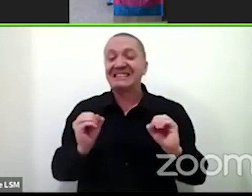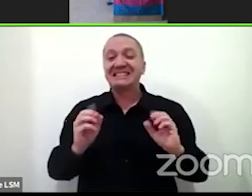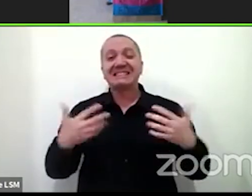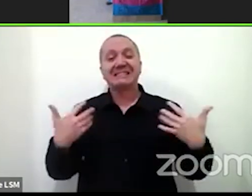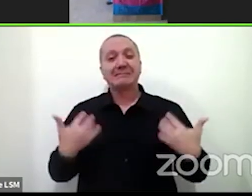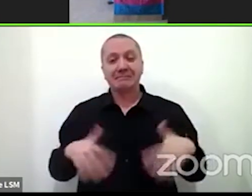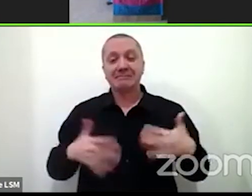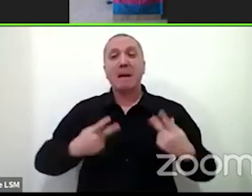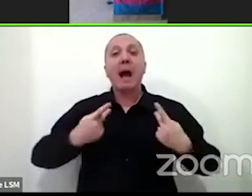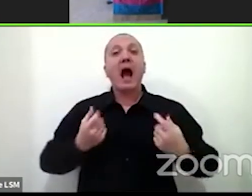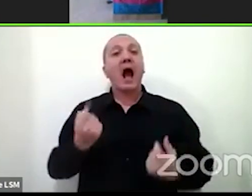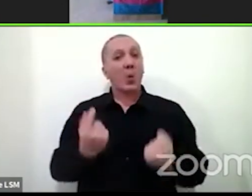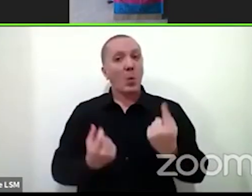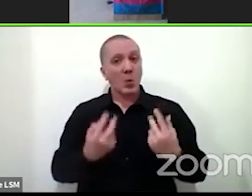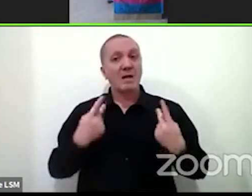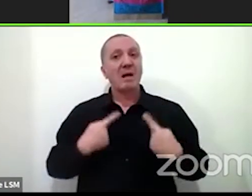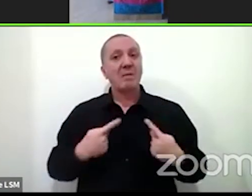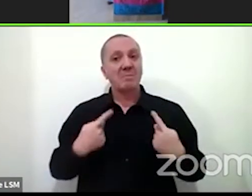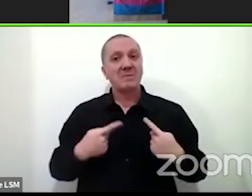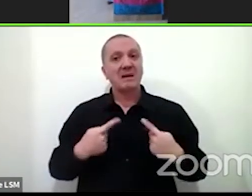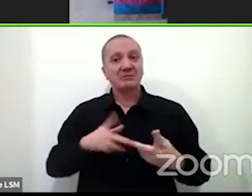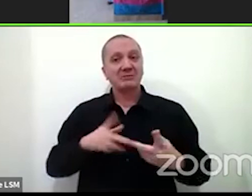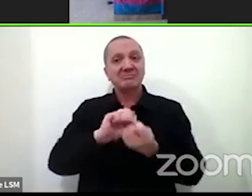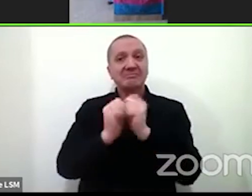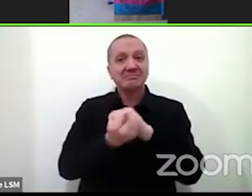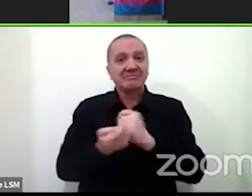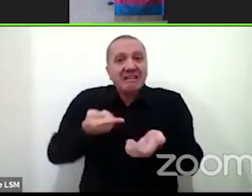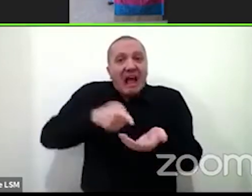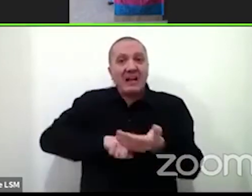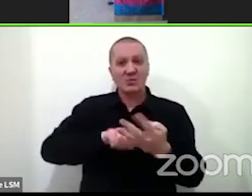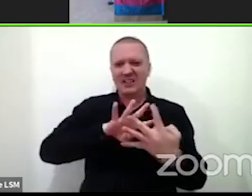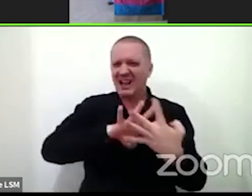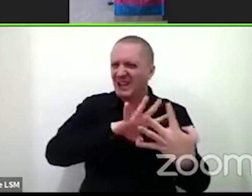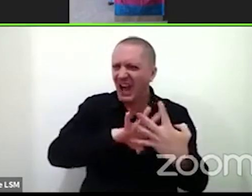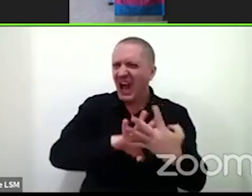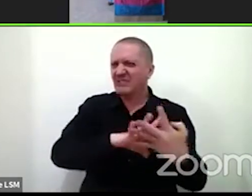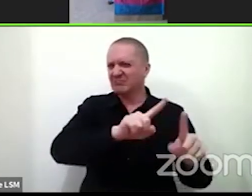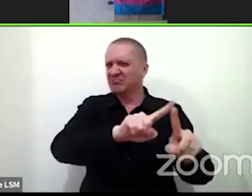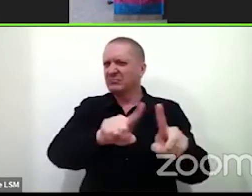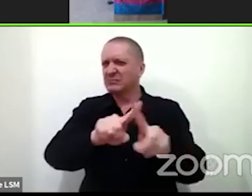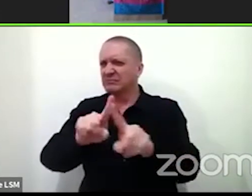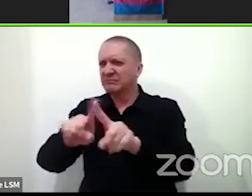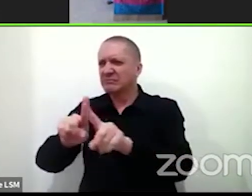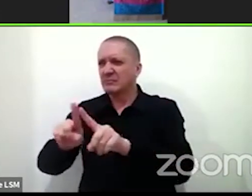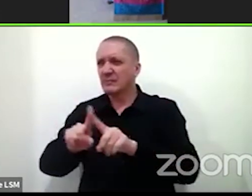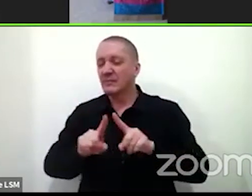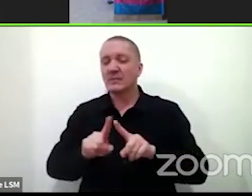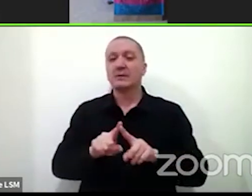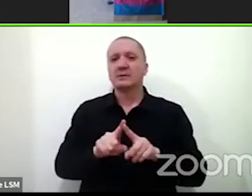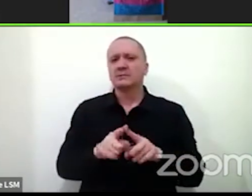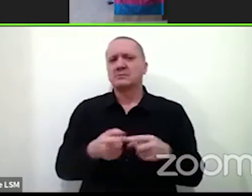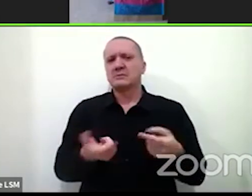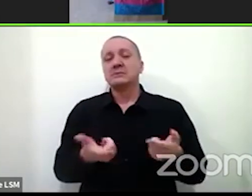estaban detenidas en centros penitenciarios como cárceles, prisiones y centros de detención, incluyendo de